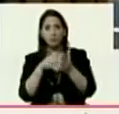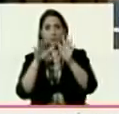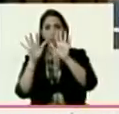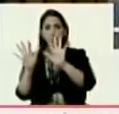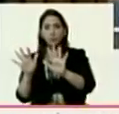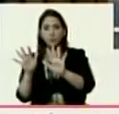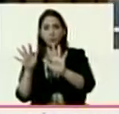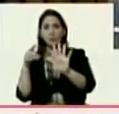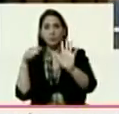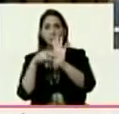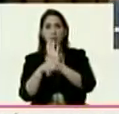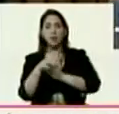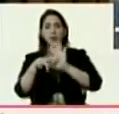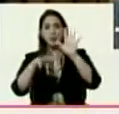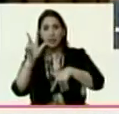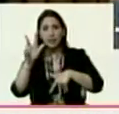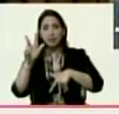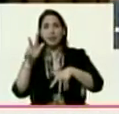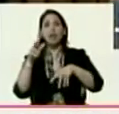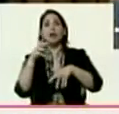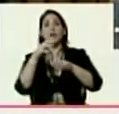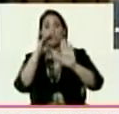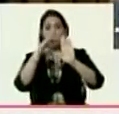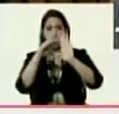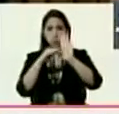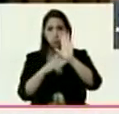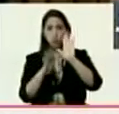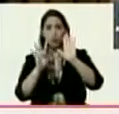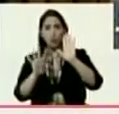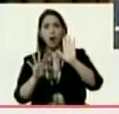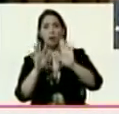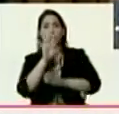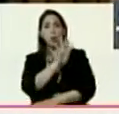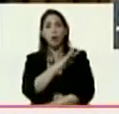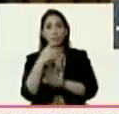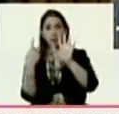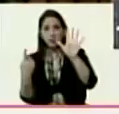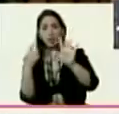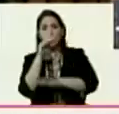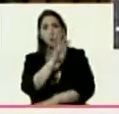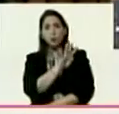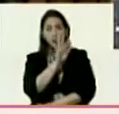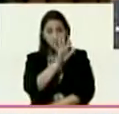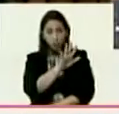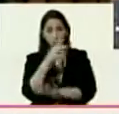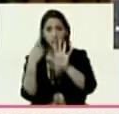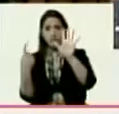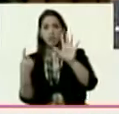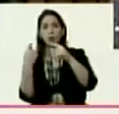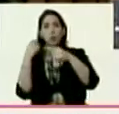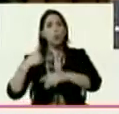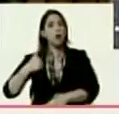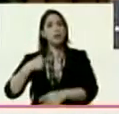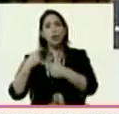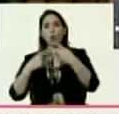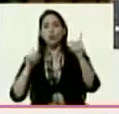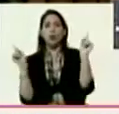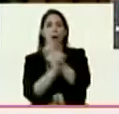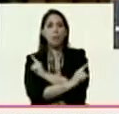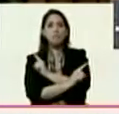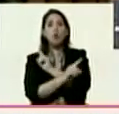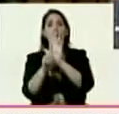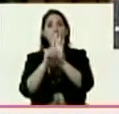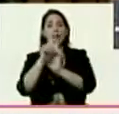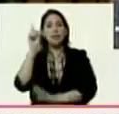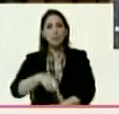los artículos 13, cardinal 4, 46 y 56, así como cualquier otra modificación del referido instrumento